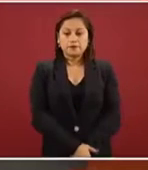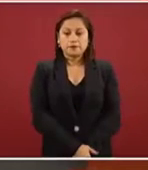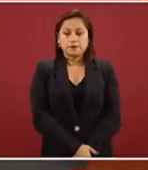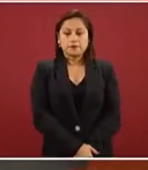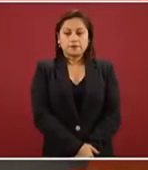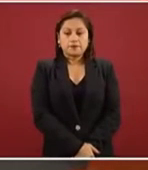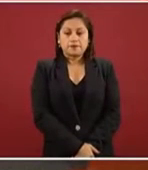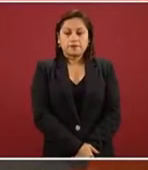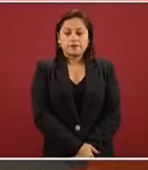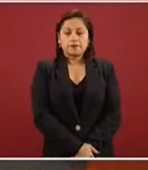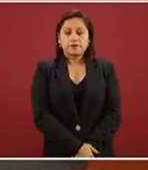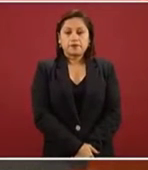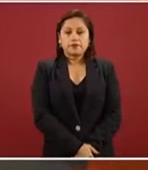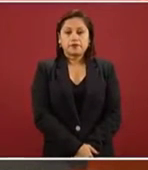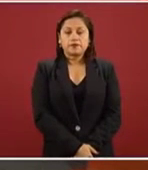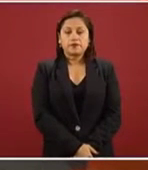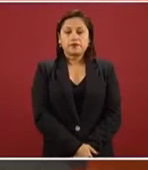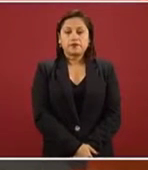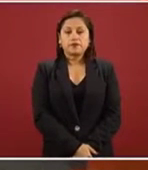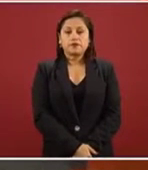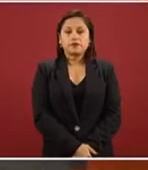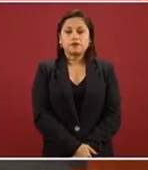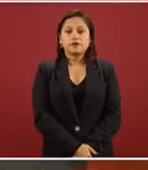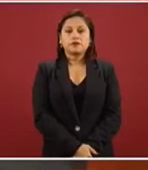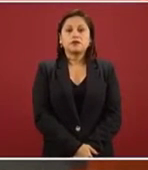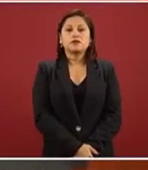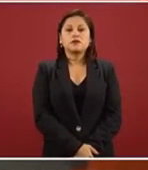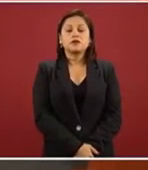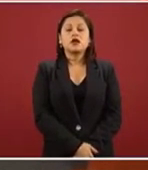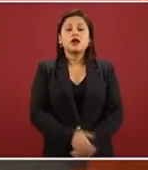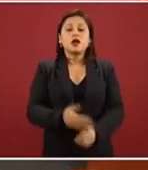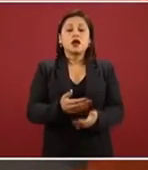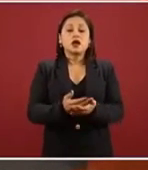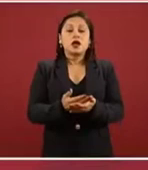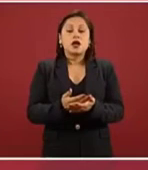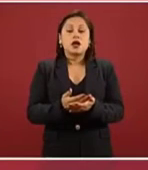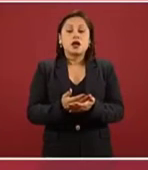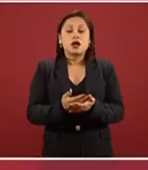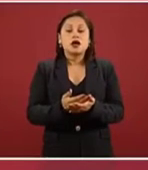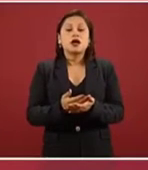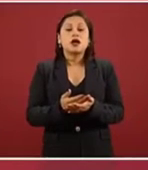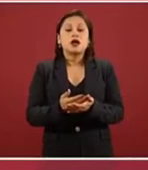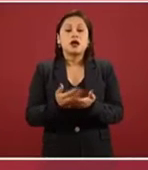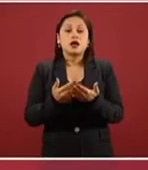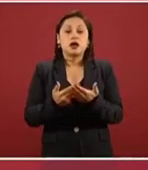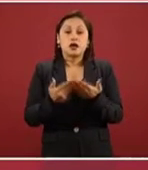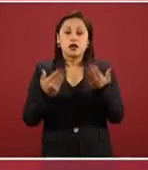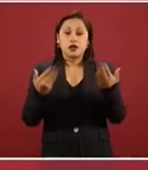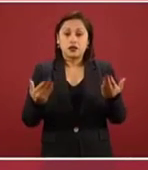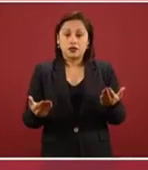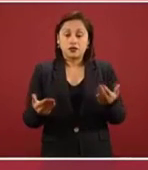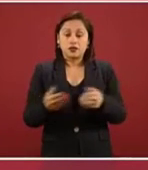Y para sustituir a Raquel en la